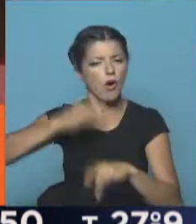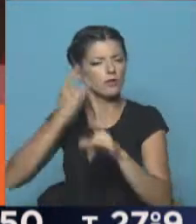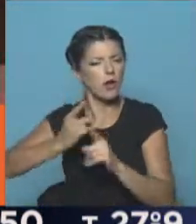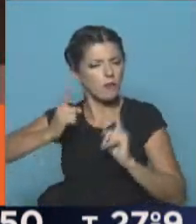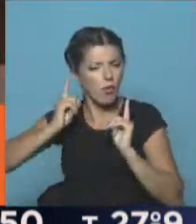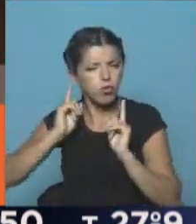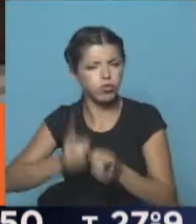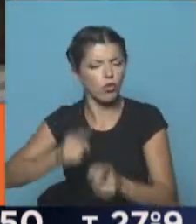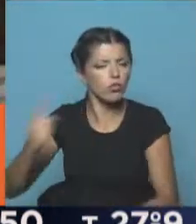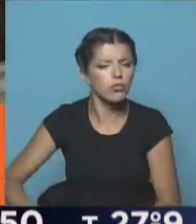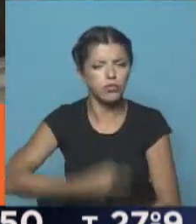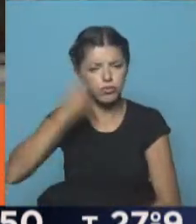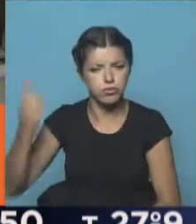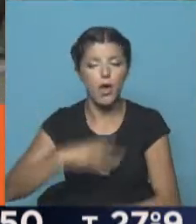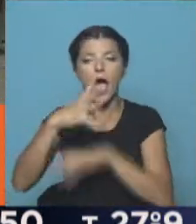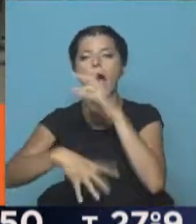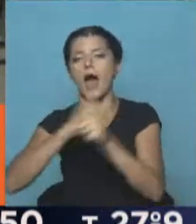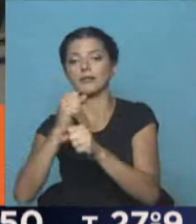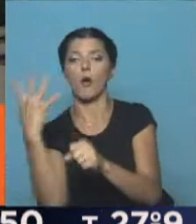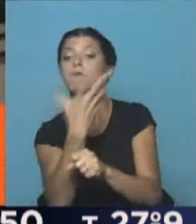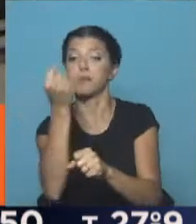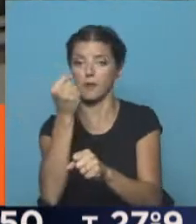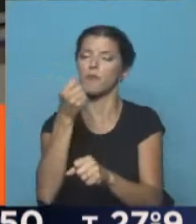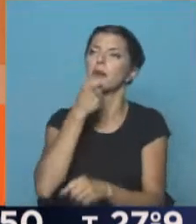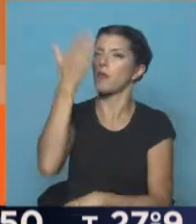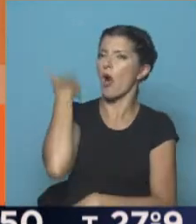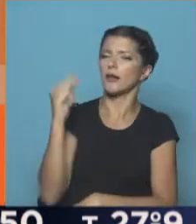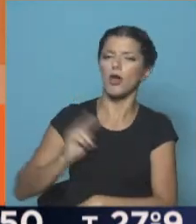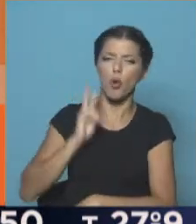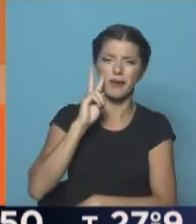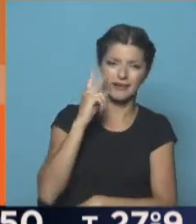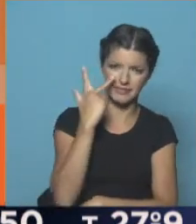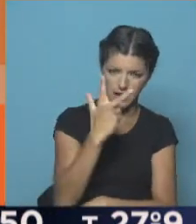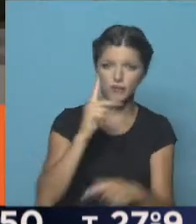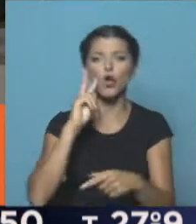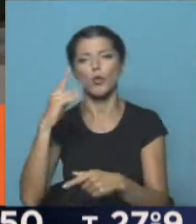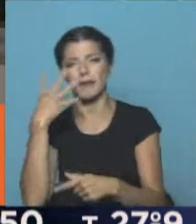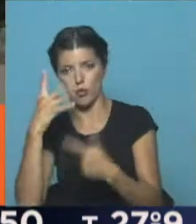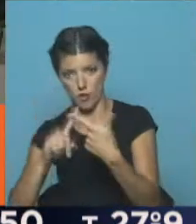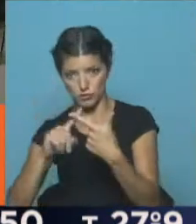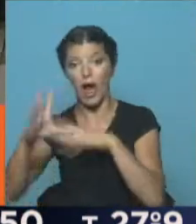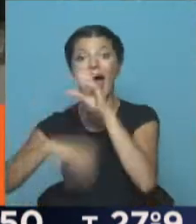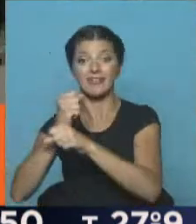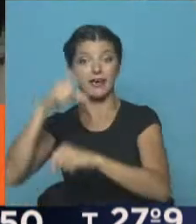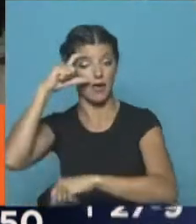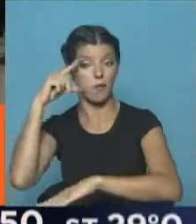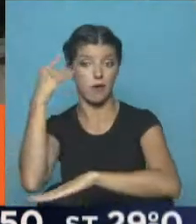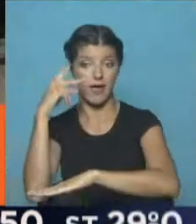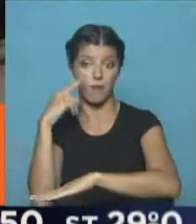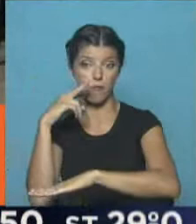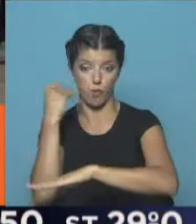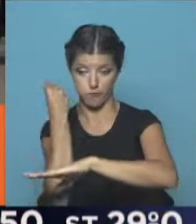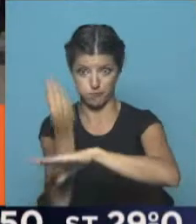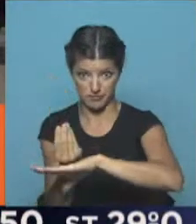como ocurrió digamos durante 2003 2004 hasta la llegada de evo morales en venezuela en ecuador